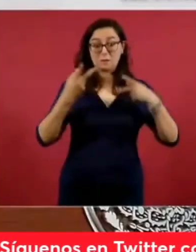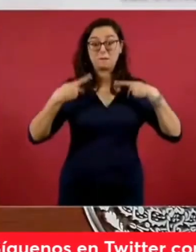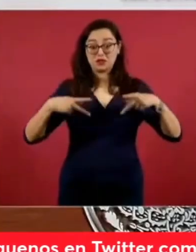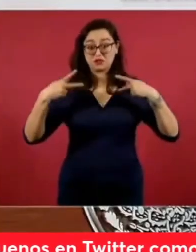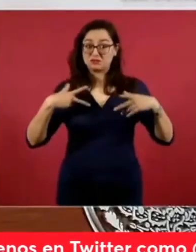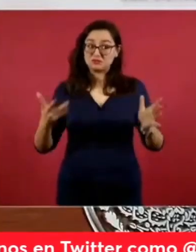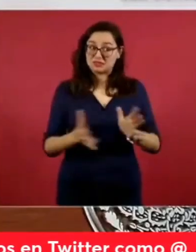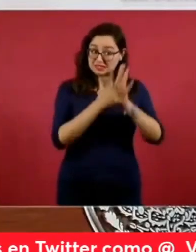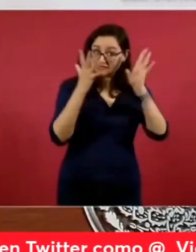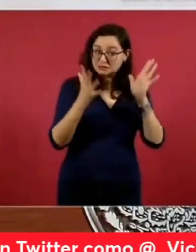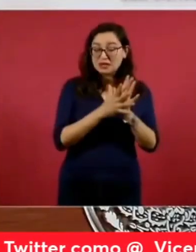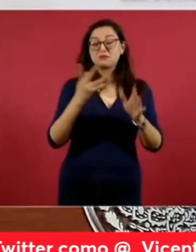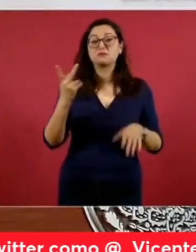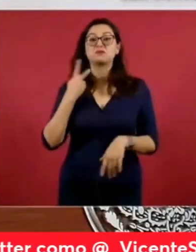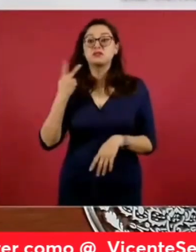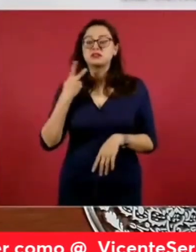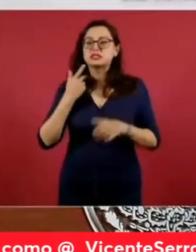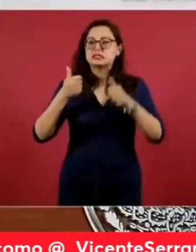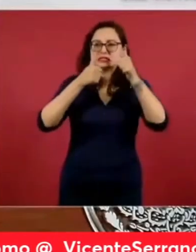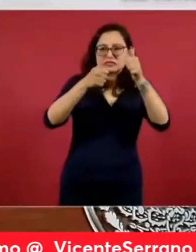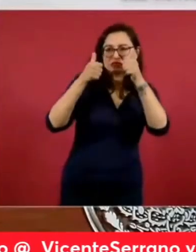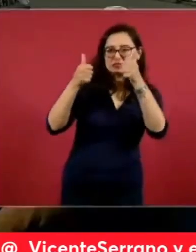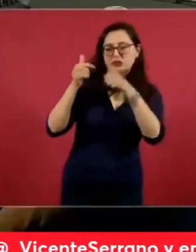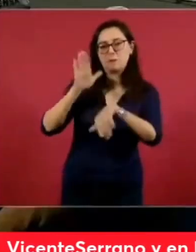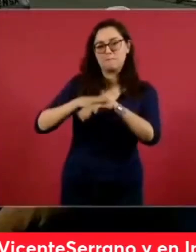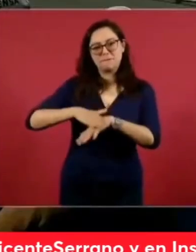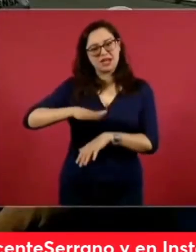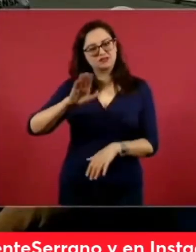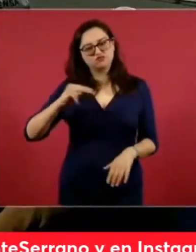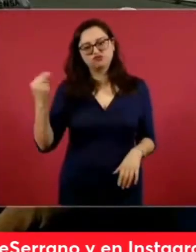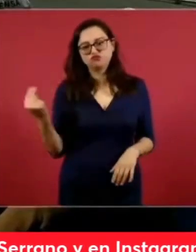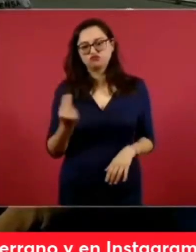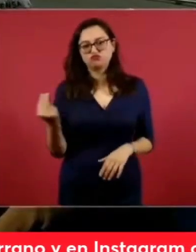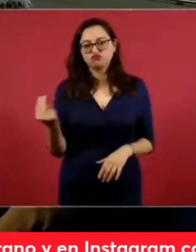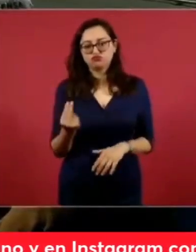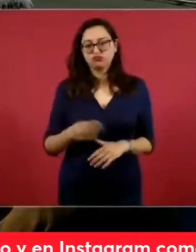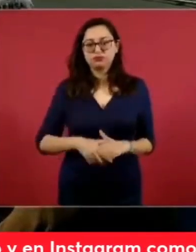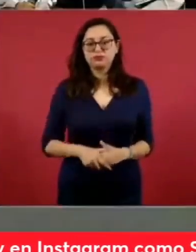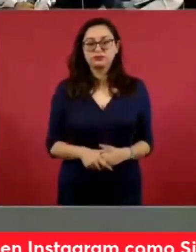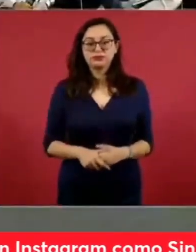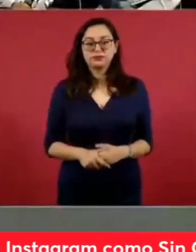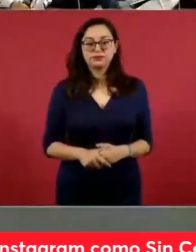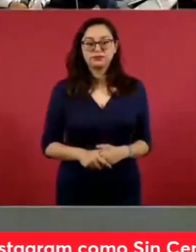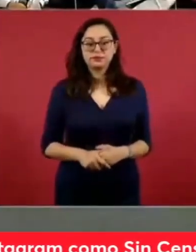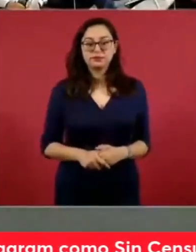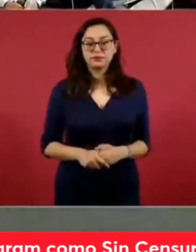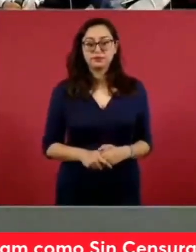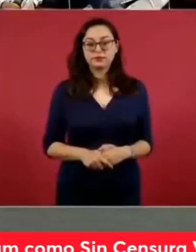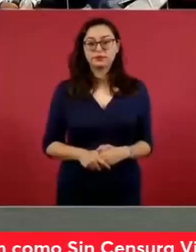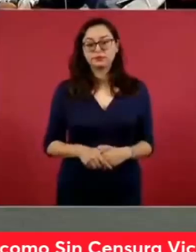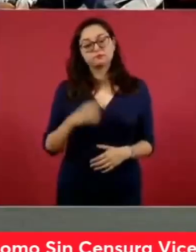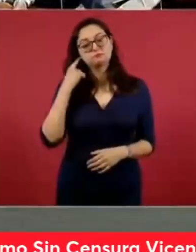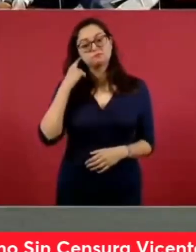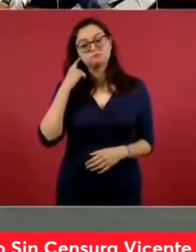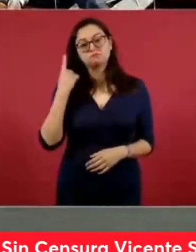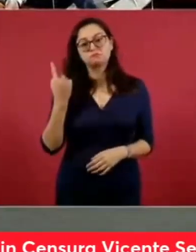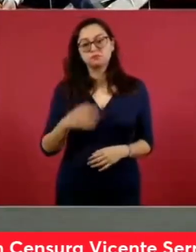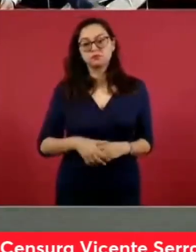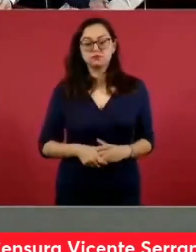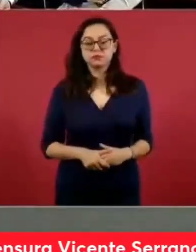que tenemos que, ¿quién habla inglés aquí? Para que nos traduzca. Ah, tú nos